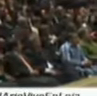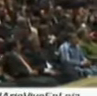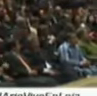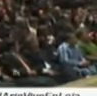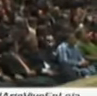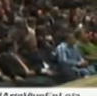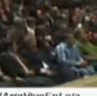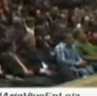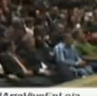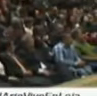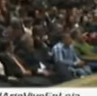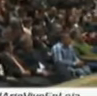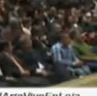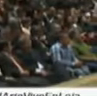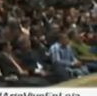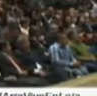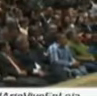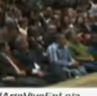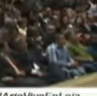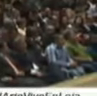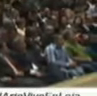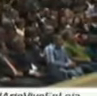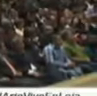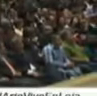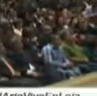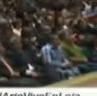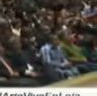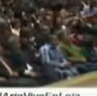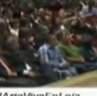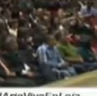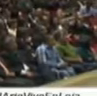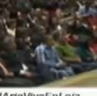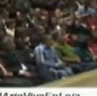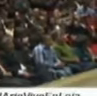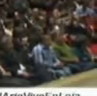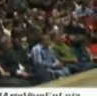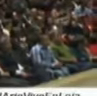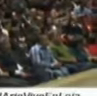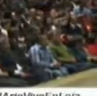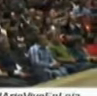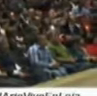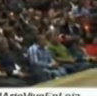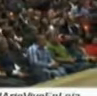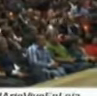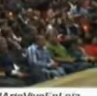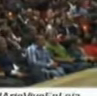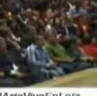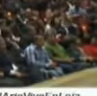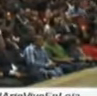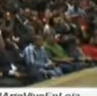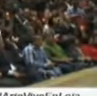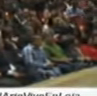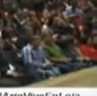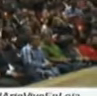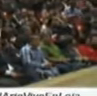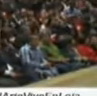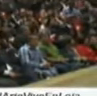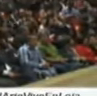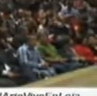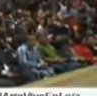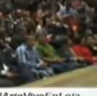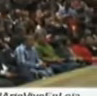Cuentas te proclaman con gran fuerza y convicción. Los cantores con guitarras, pianos, arpas